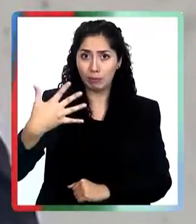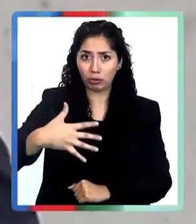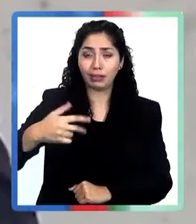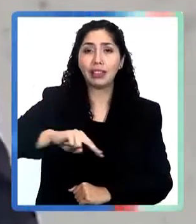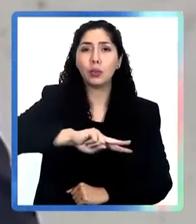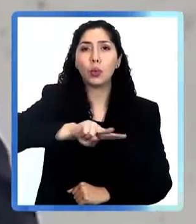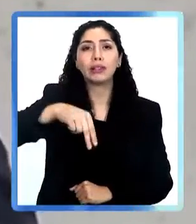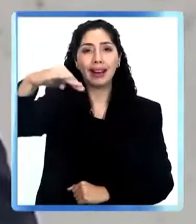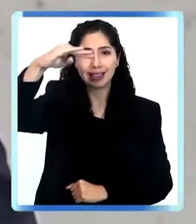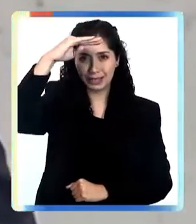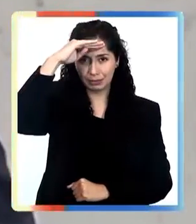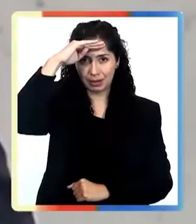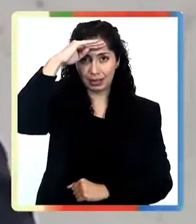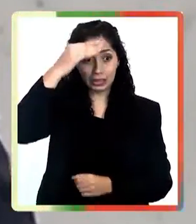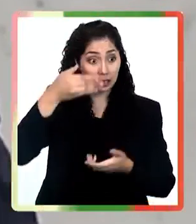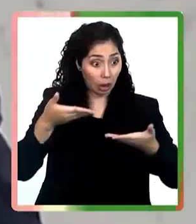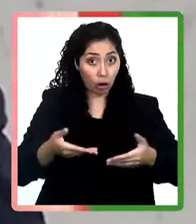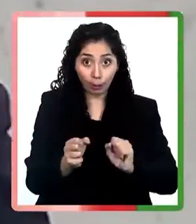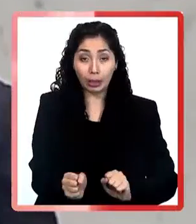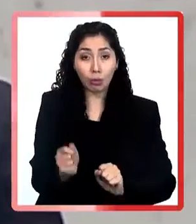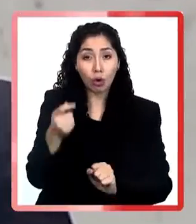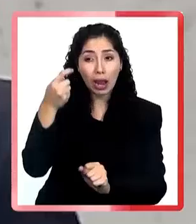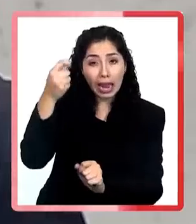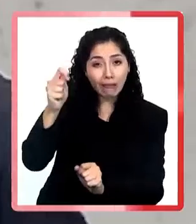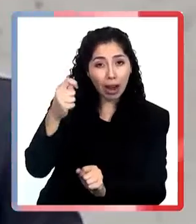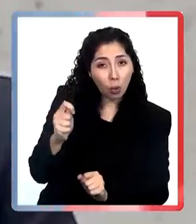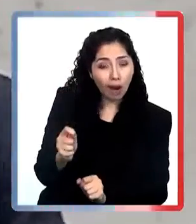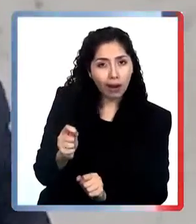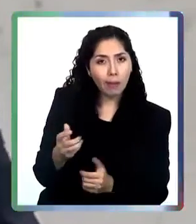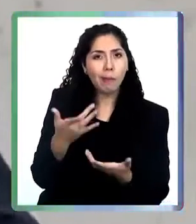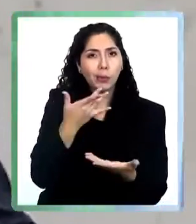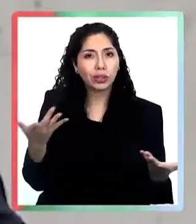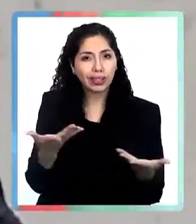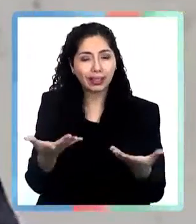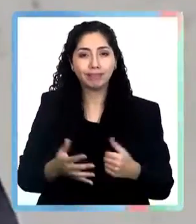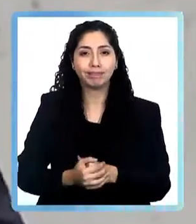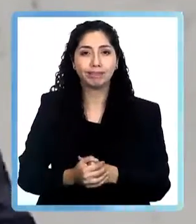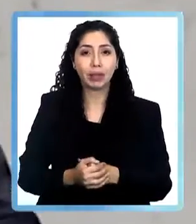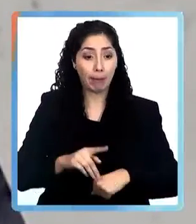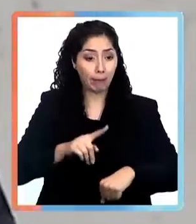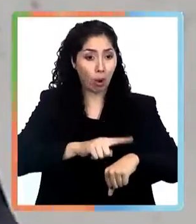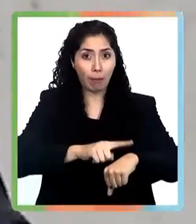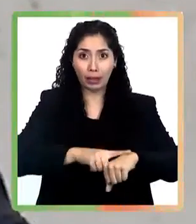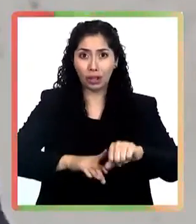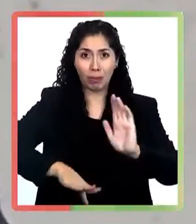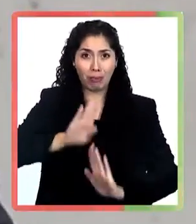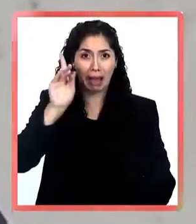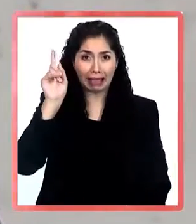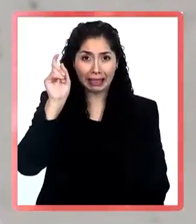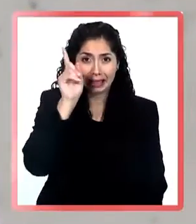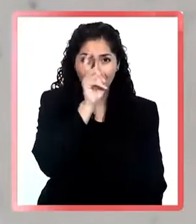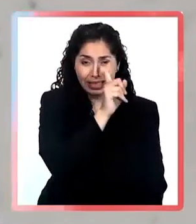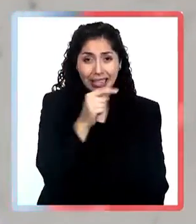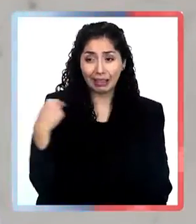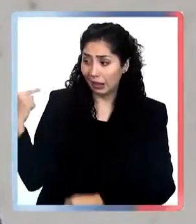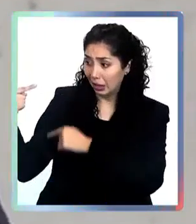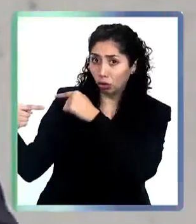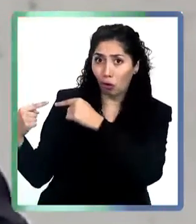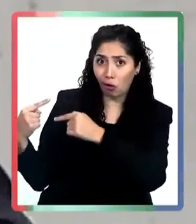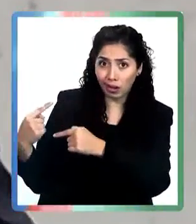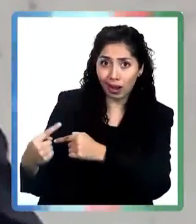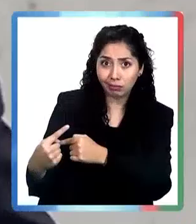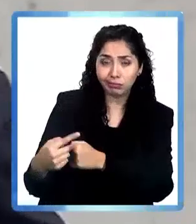de nuestra experiencia recientes y hoy lo podemos evaluar es justamente porque en el momento más crítico de nuestra historia reciente